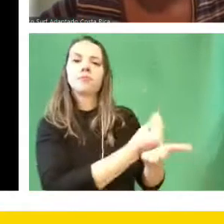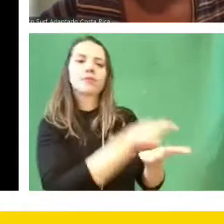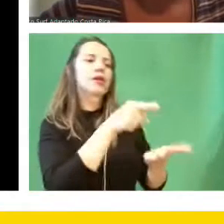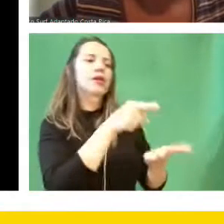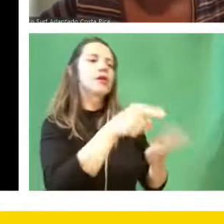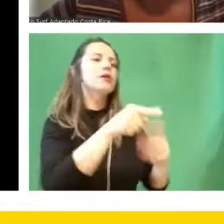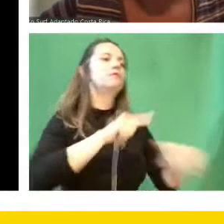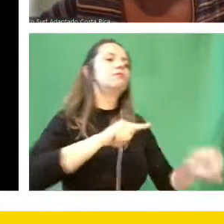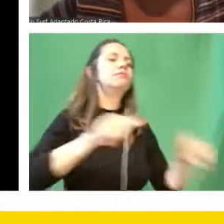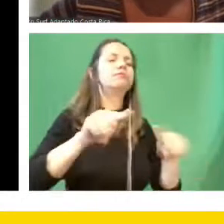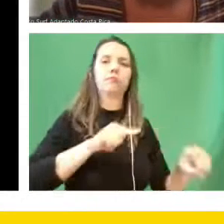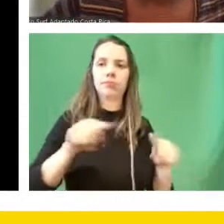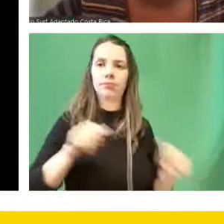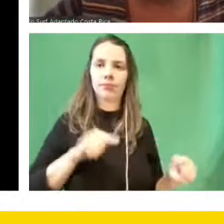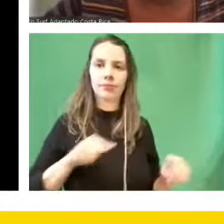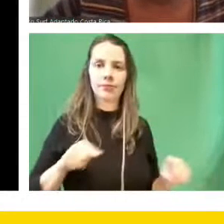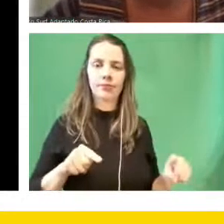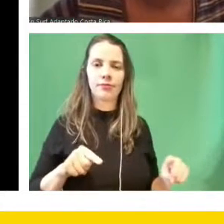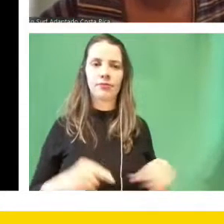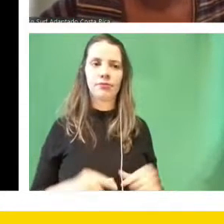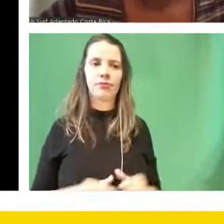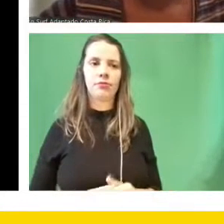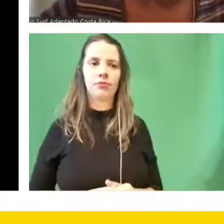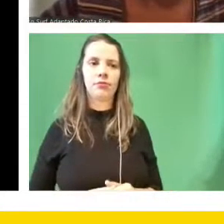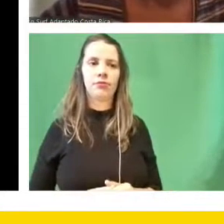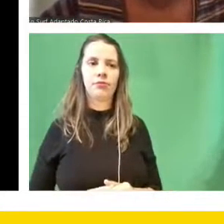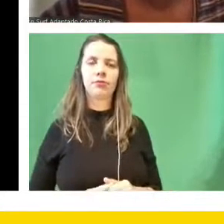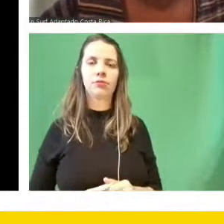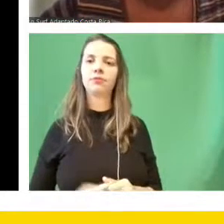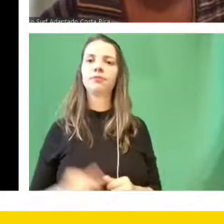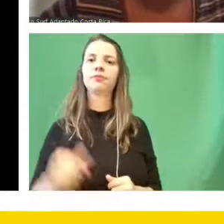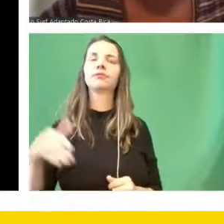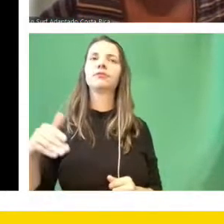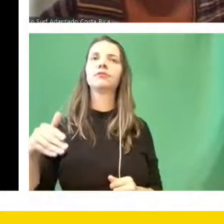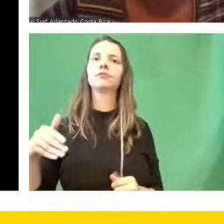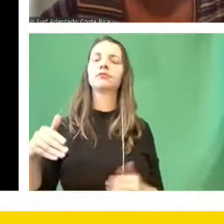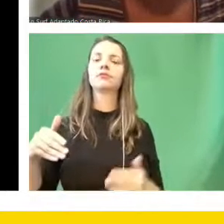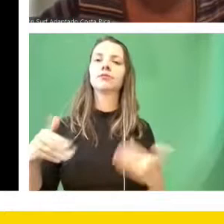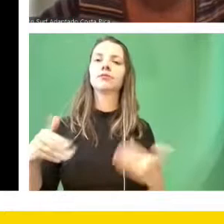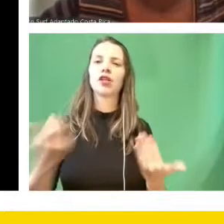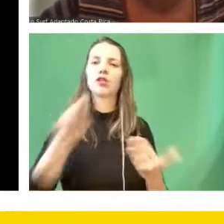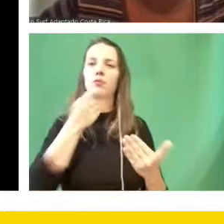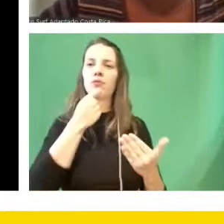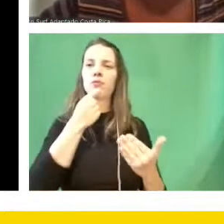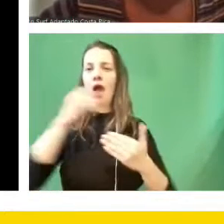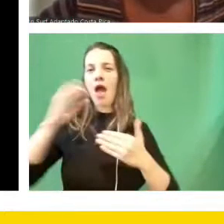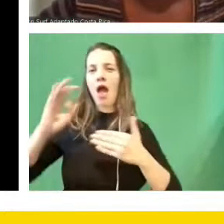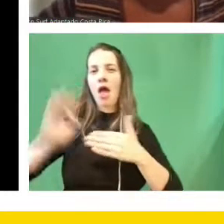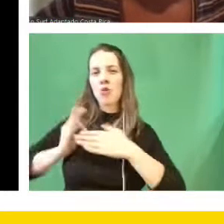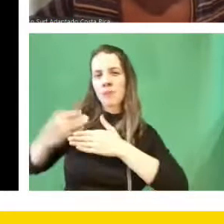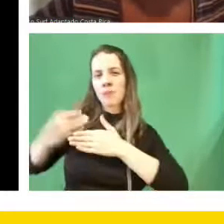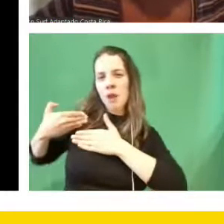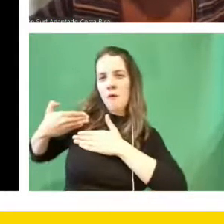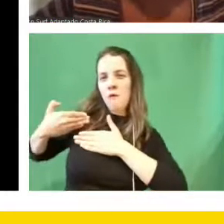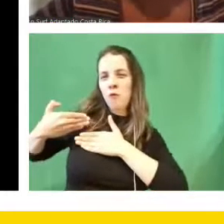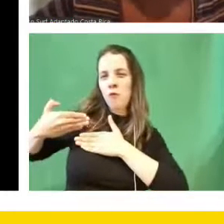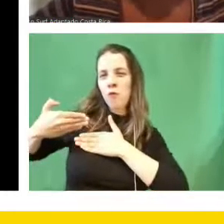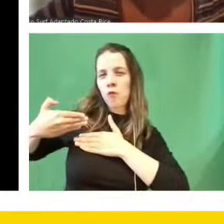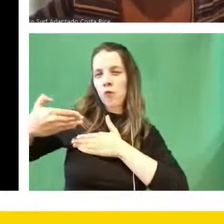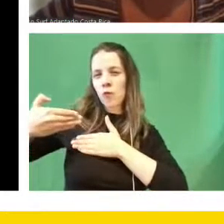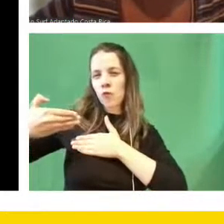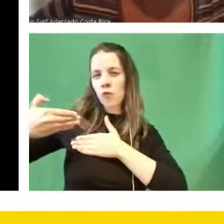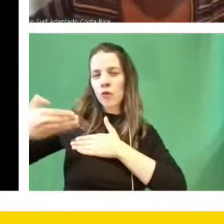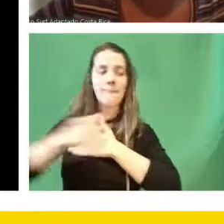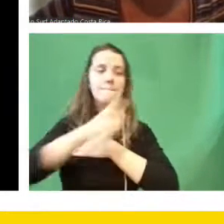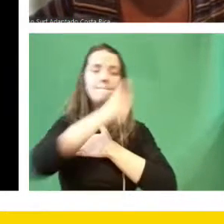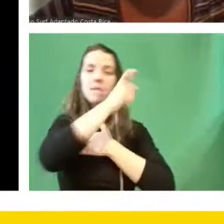que el mayor reto se da a lo largo del tiempo, ¿verdad? En este mantenimiento que a veces